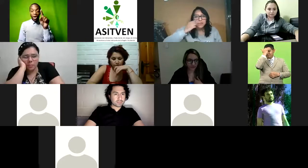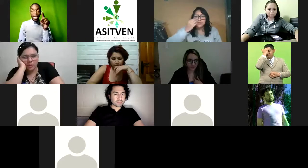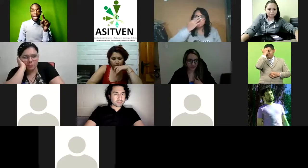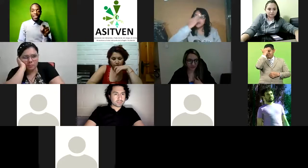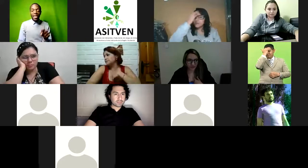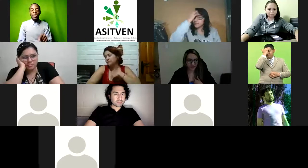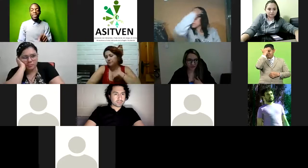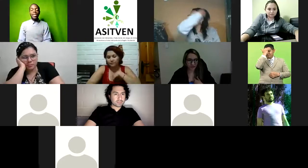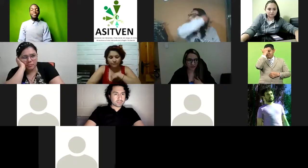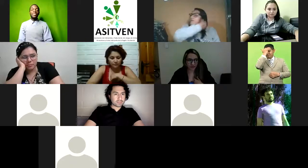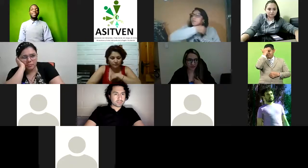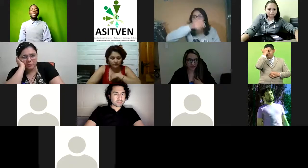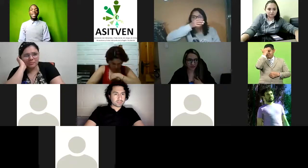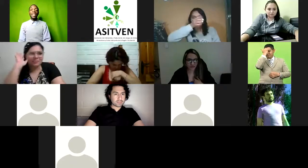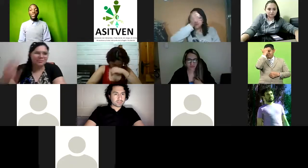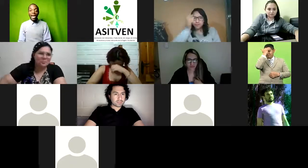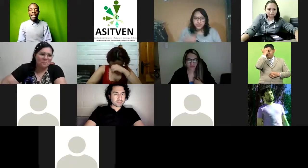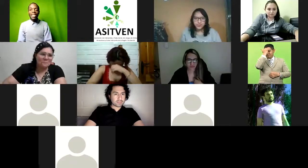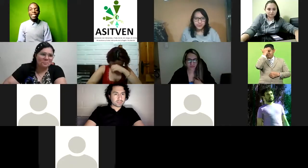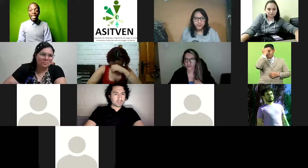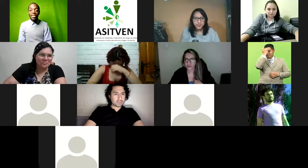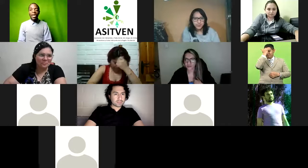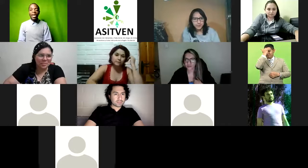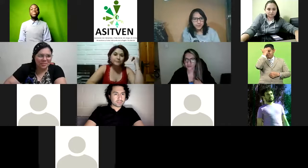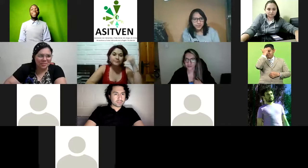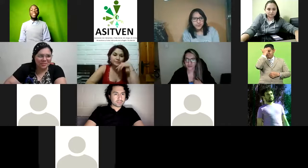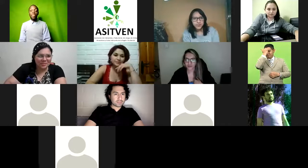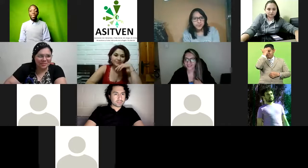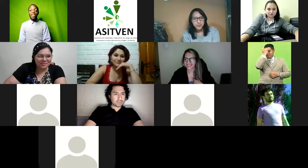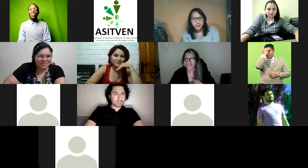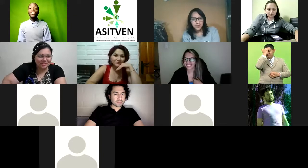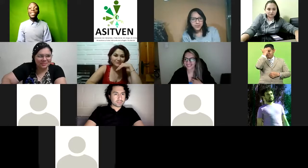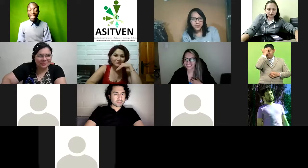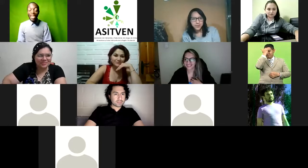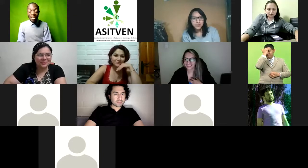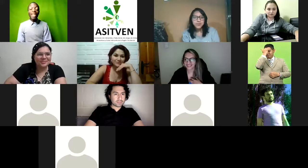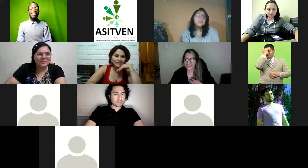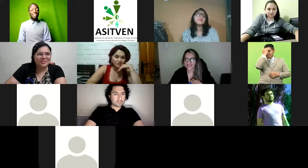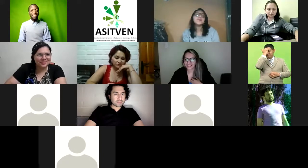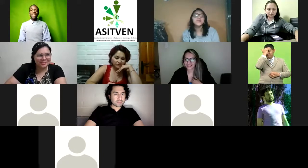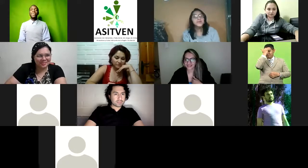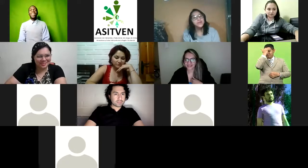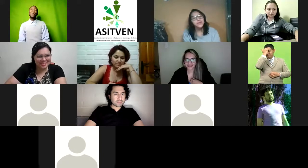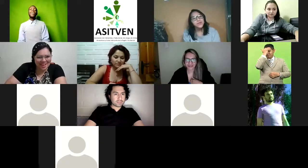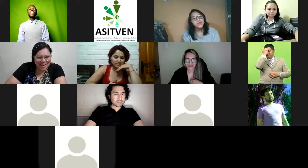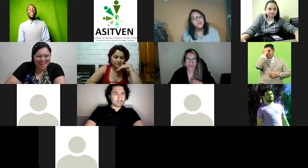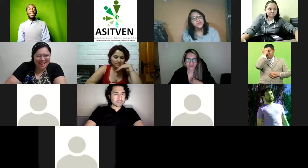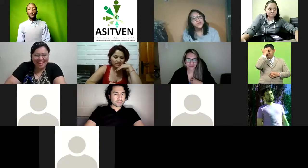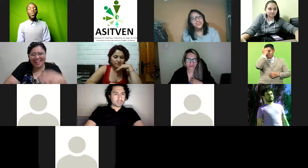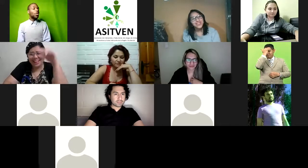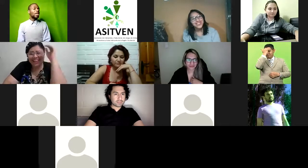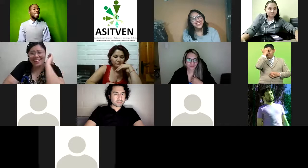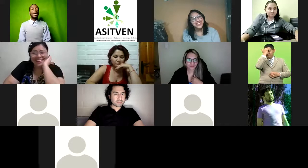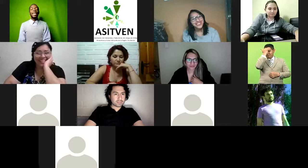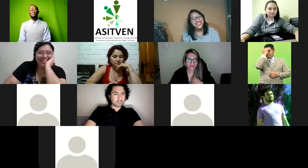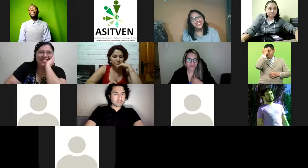tengo en una lista bien tradicional de asistencia y estamos pasando lista de asistencia del que